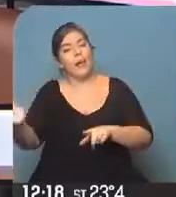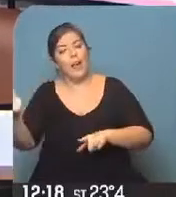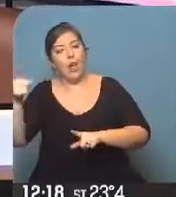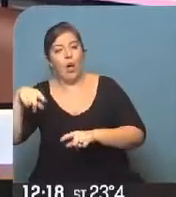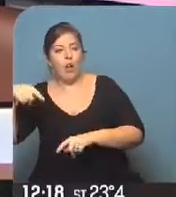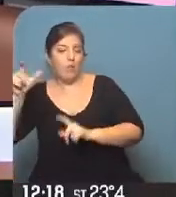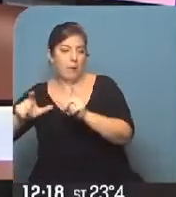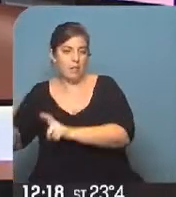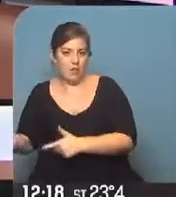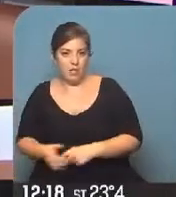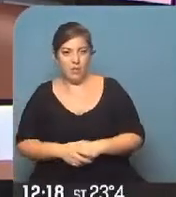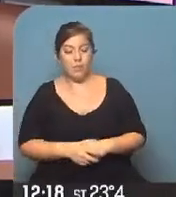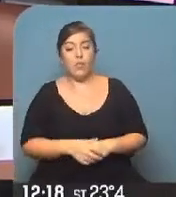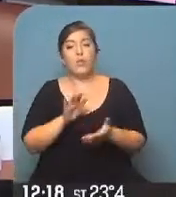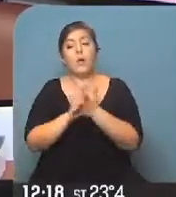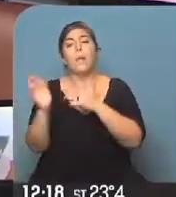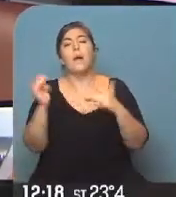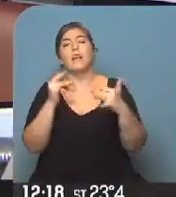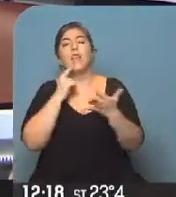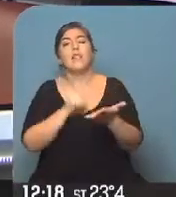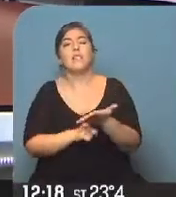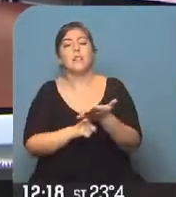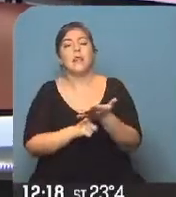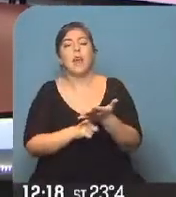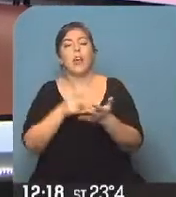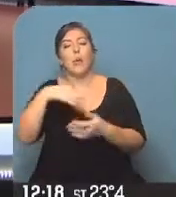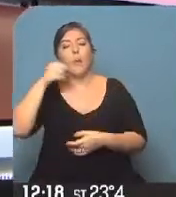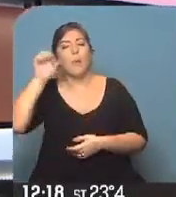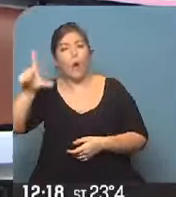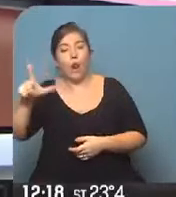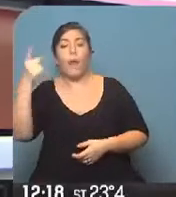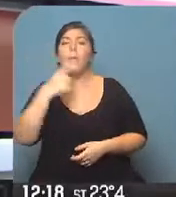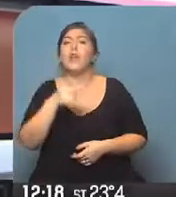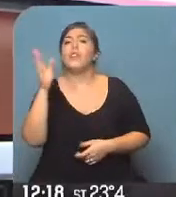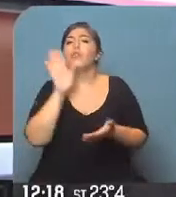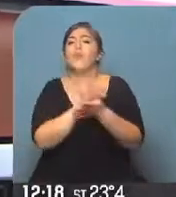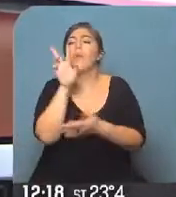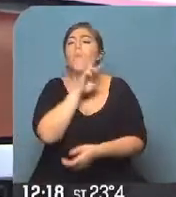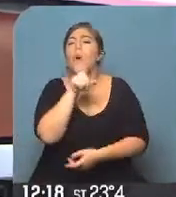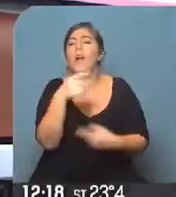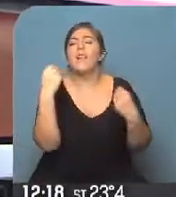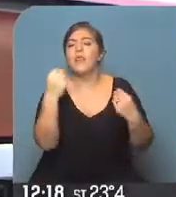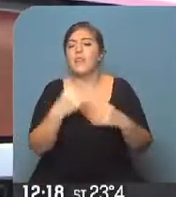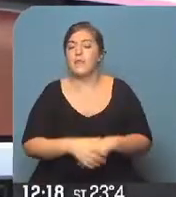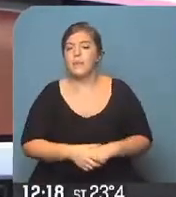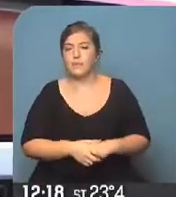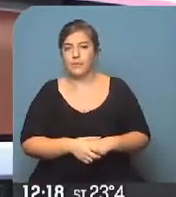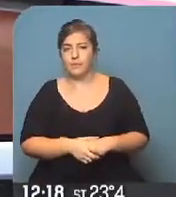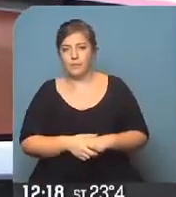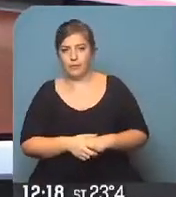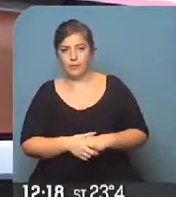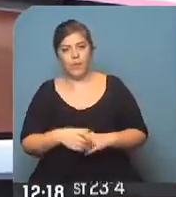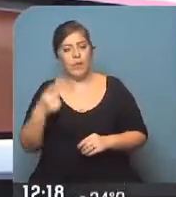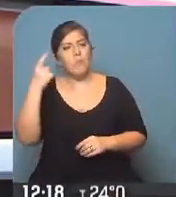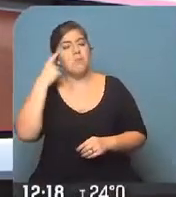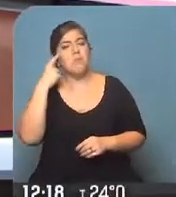Sobre el partido se va a expedir la Conmebol. Ahora, sobre esta mujer, ¿qué se expide? Sentido común, ¿eh? Se lo